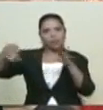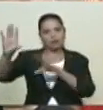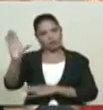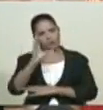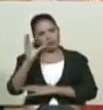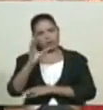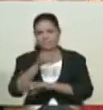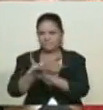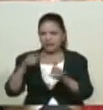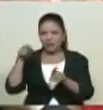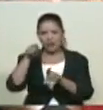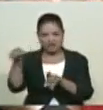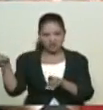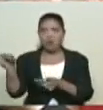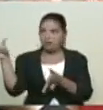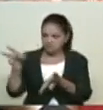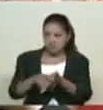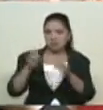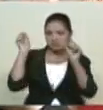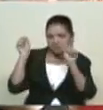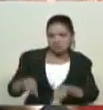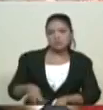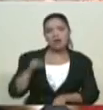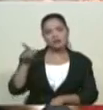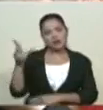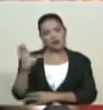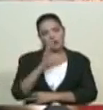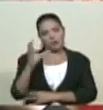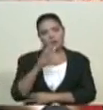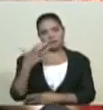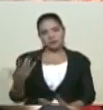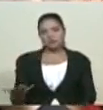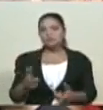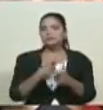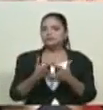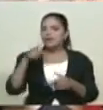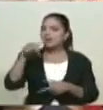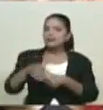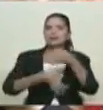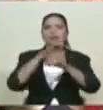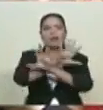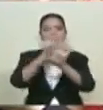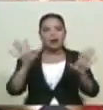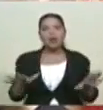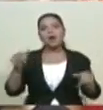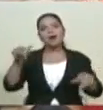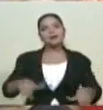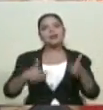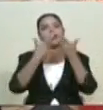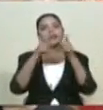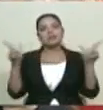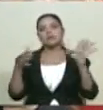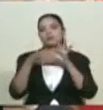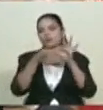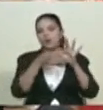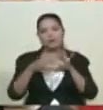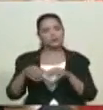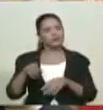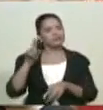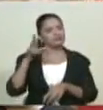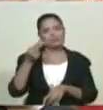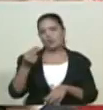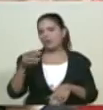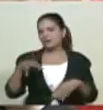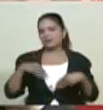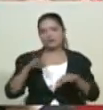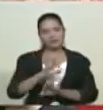ellos las legalizan allá en suelo colombiano. Ahora, lo que está muy claro es que Venezuela es un país libre, soberano, que no va a aceptar intromisión